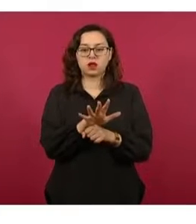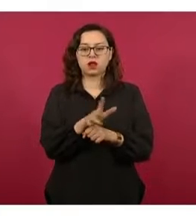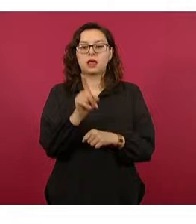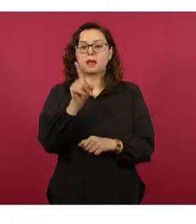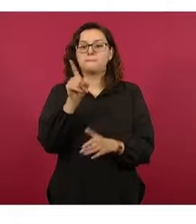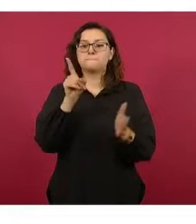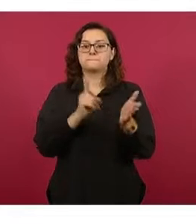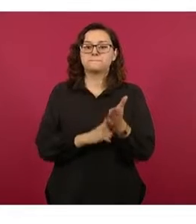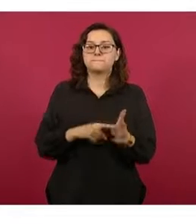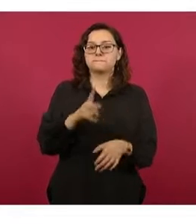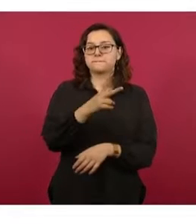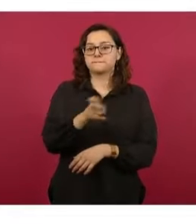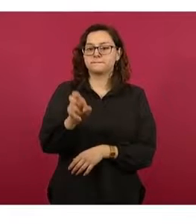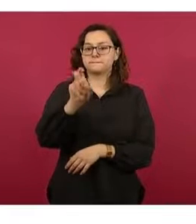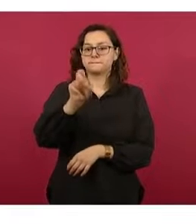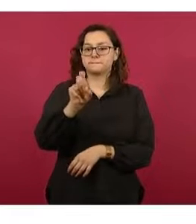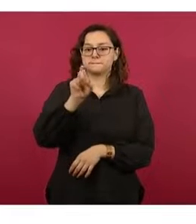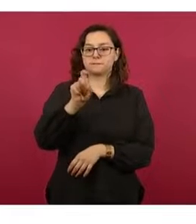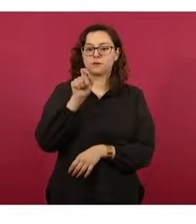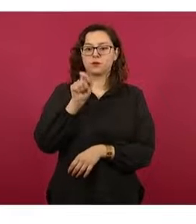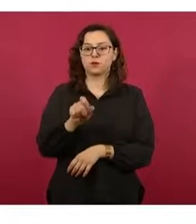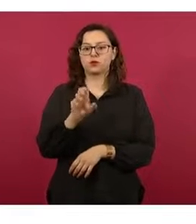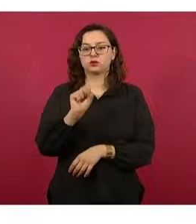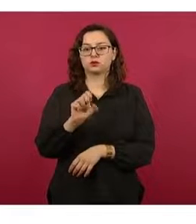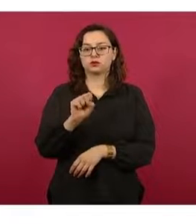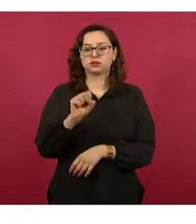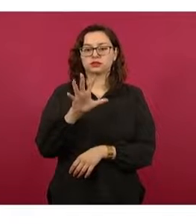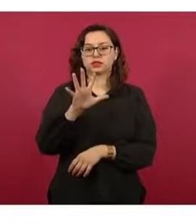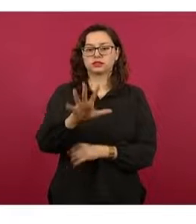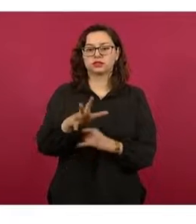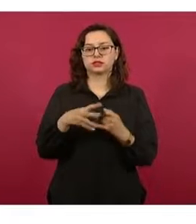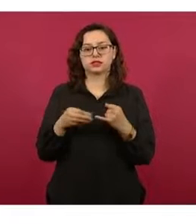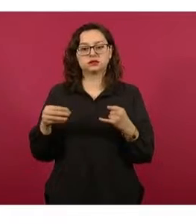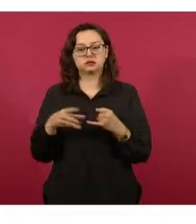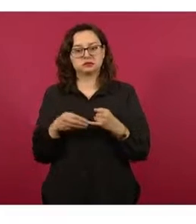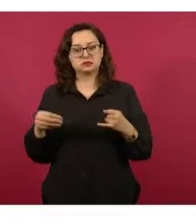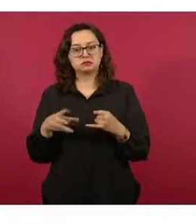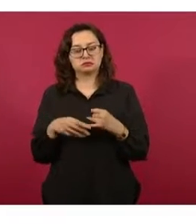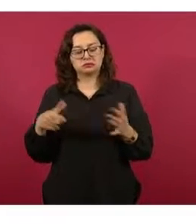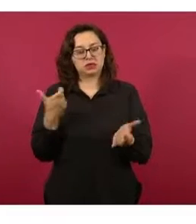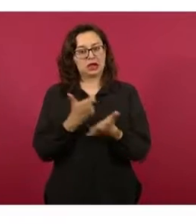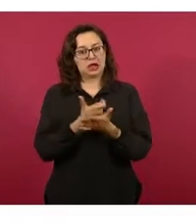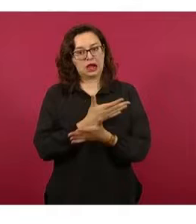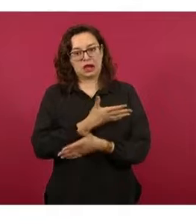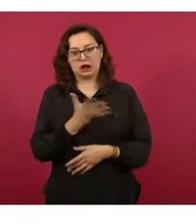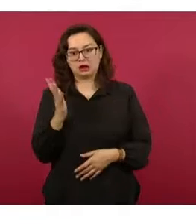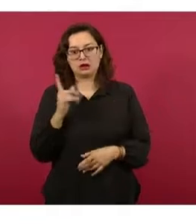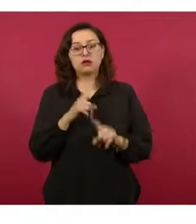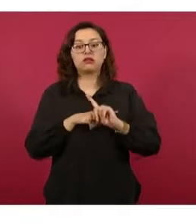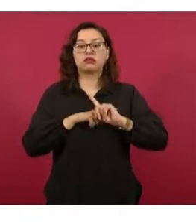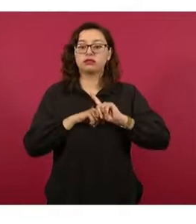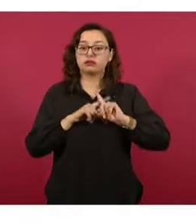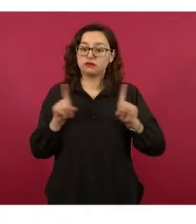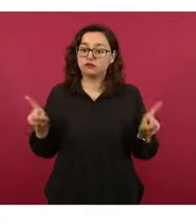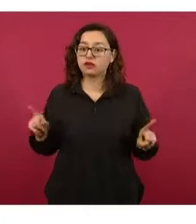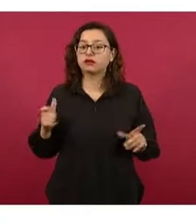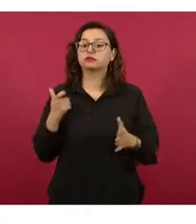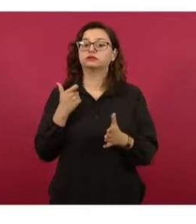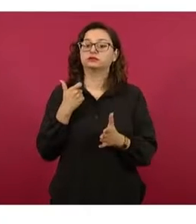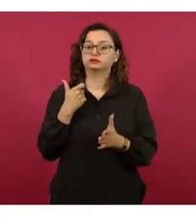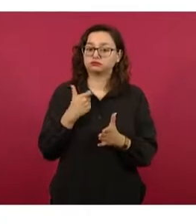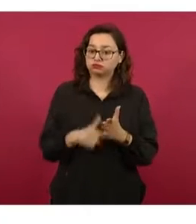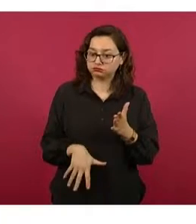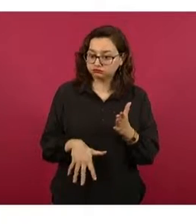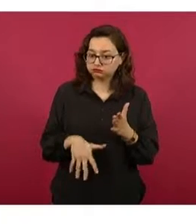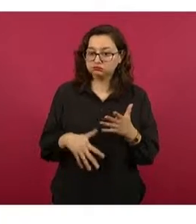en 1,230 pesos con 65 centavos, mientras que el más económico, que por cierto es el